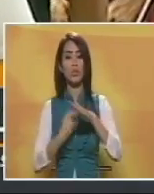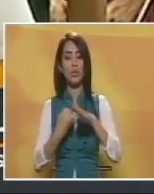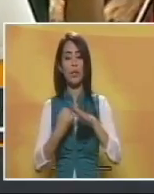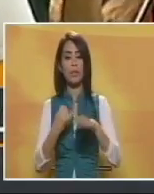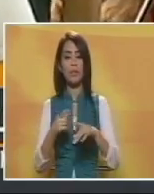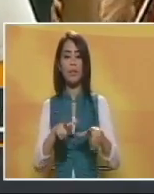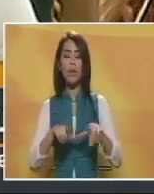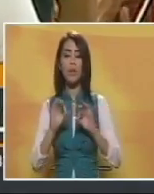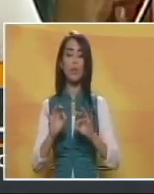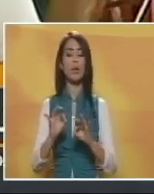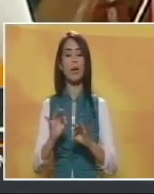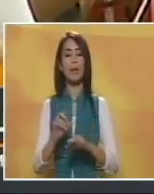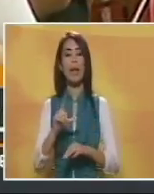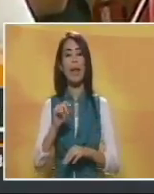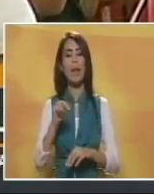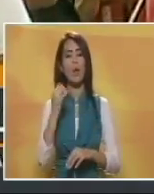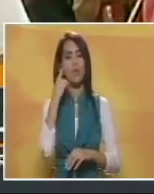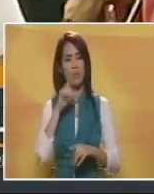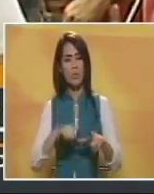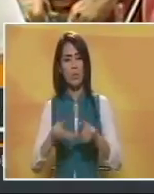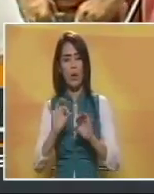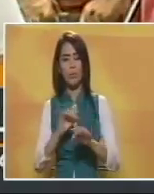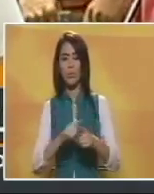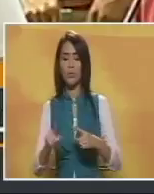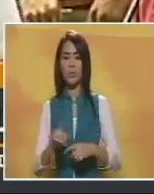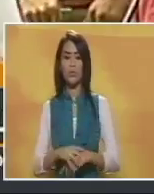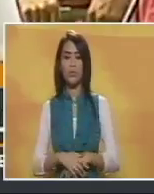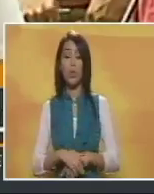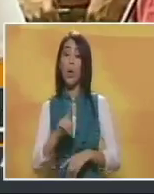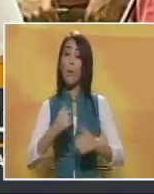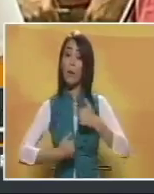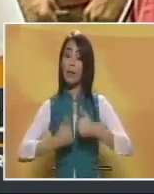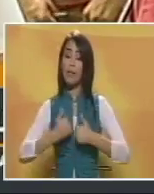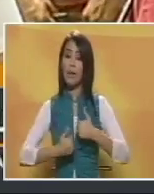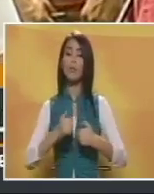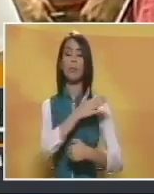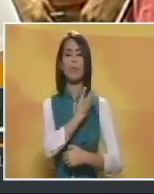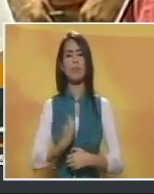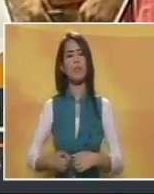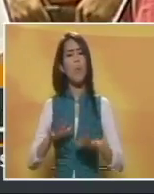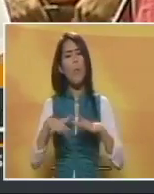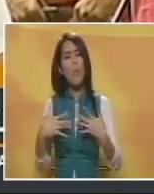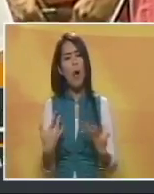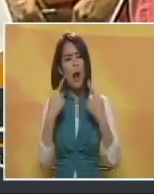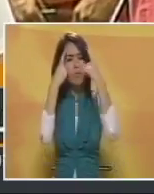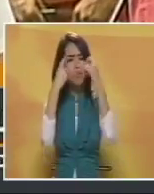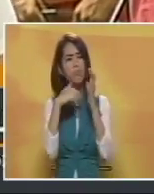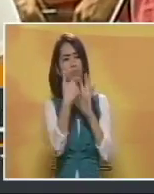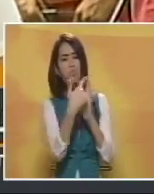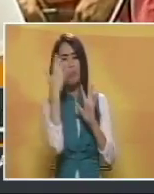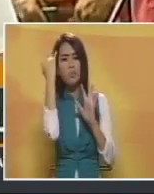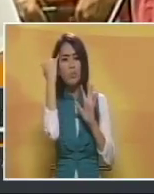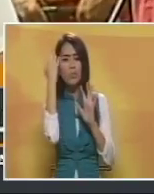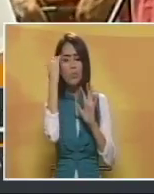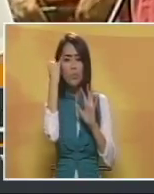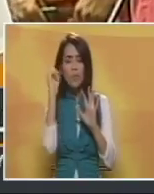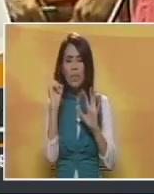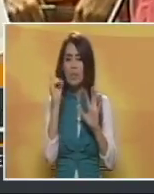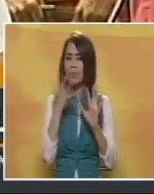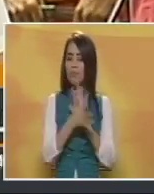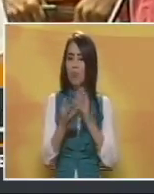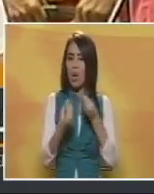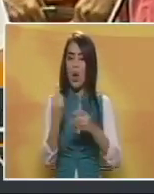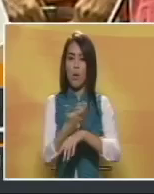del pediátrico Menca de Leoni. Como candidato presidencial, ¿cuál será la estrategia que utilizará su